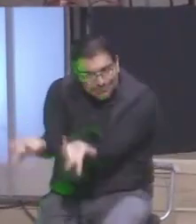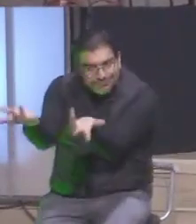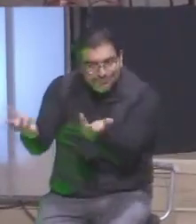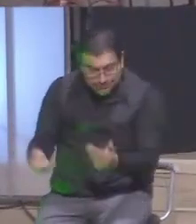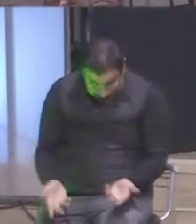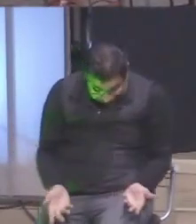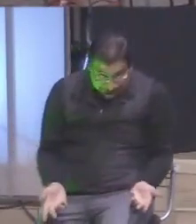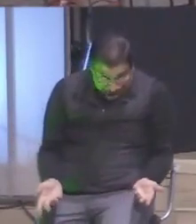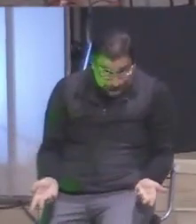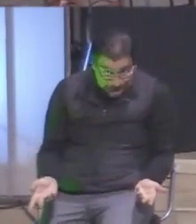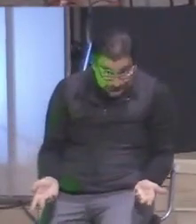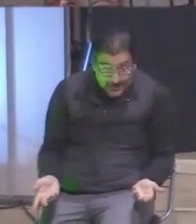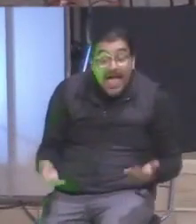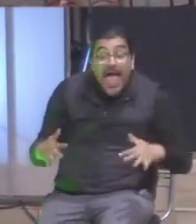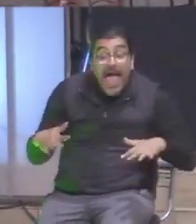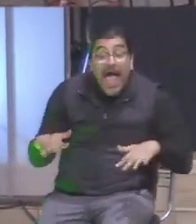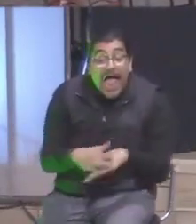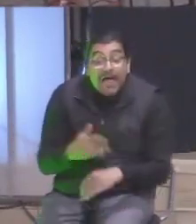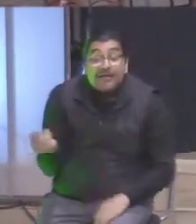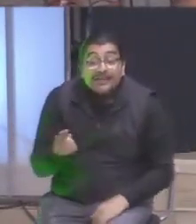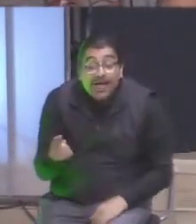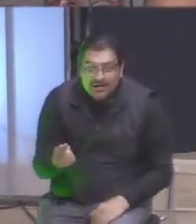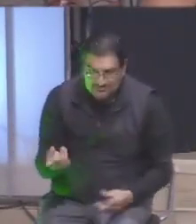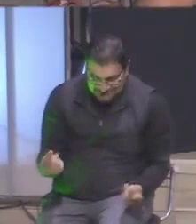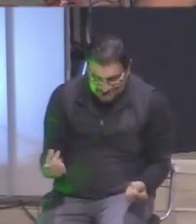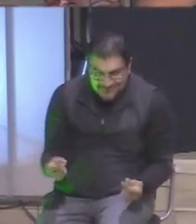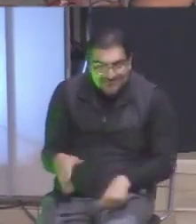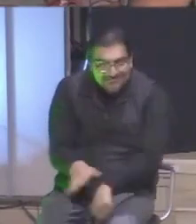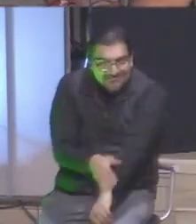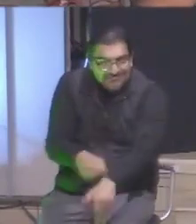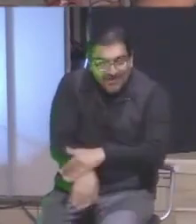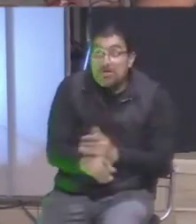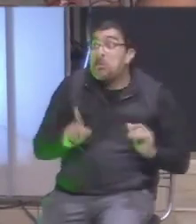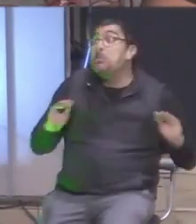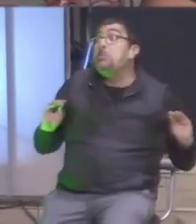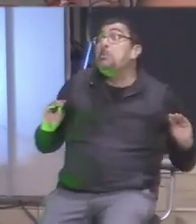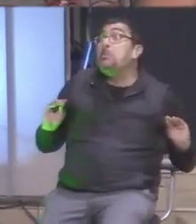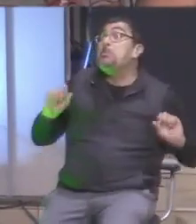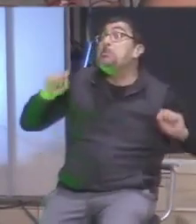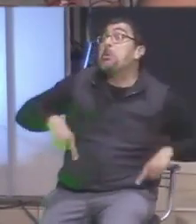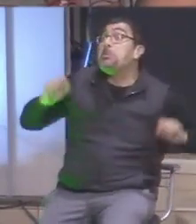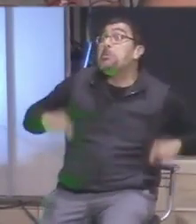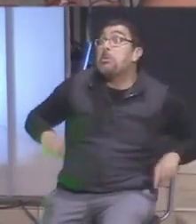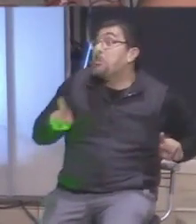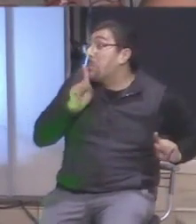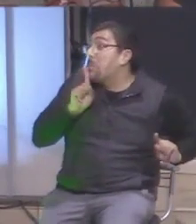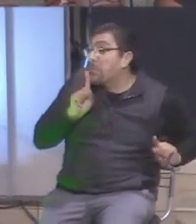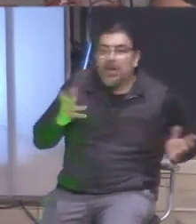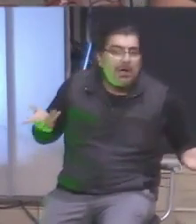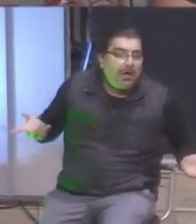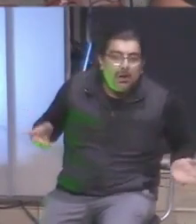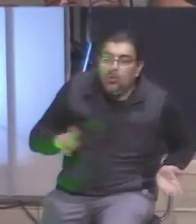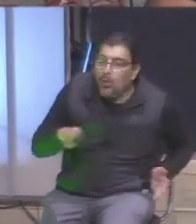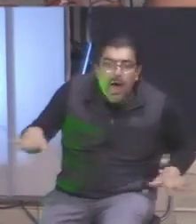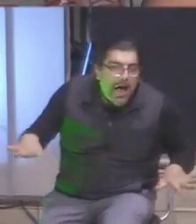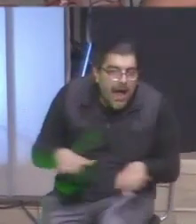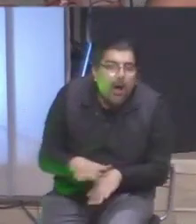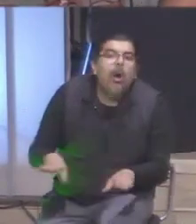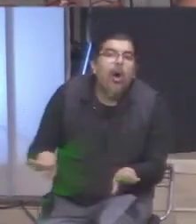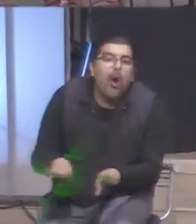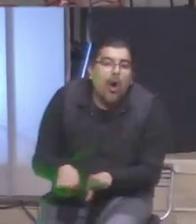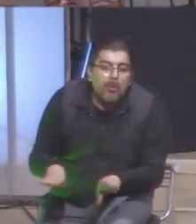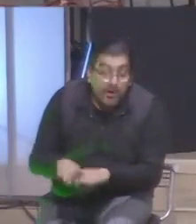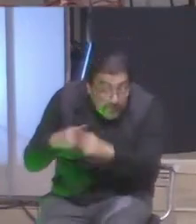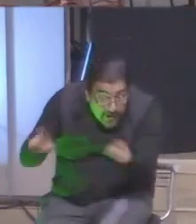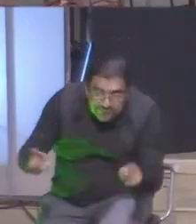más el cambio implica movimiento mientras hagas Siempre lo mismo no vas a tener nunca resultados